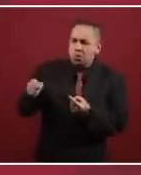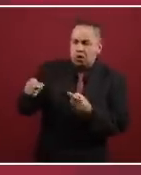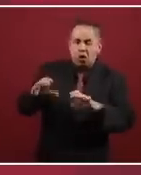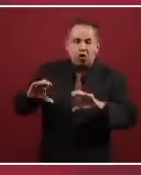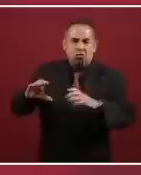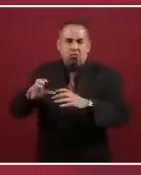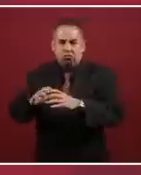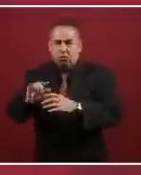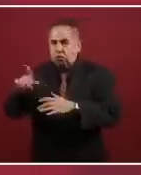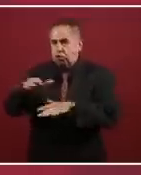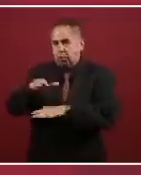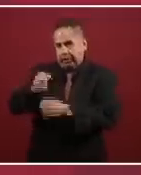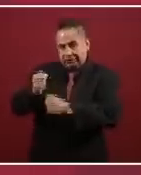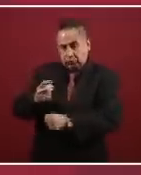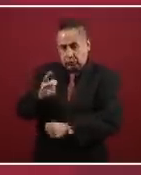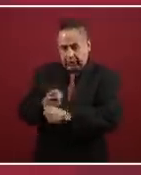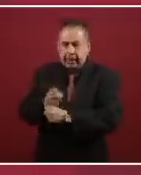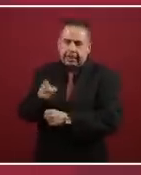funciones de seguridad.